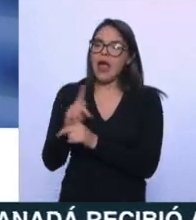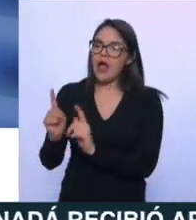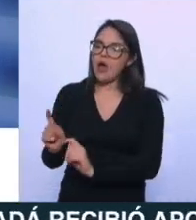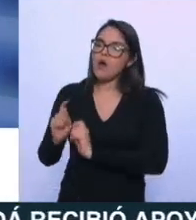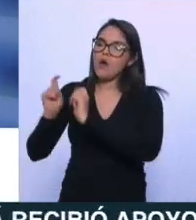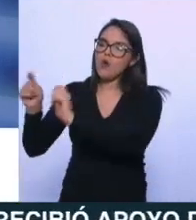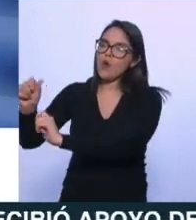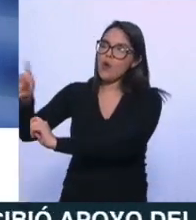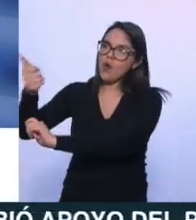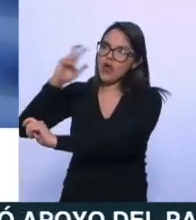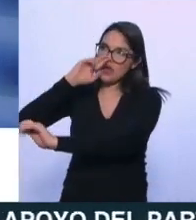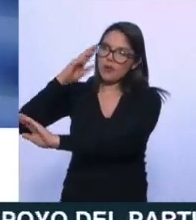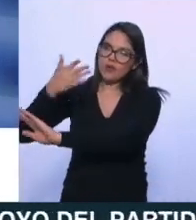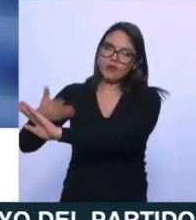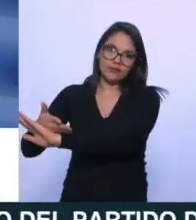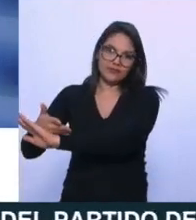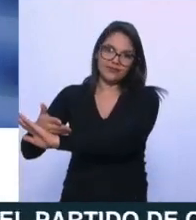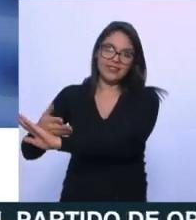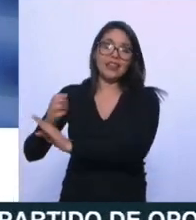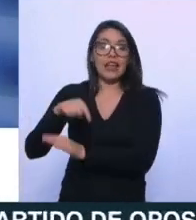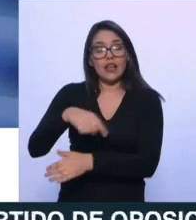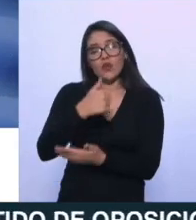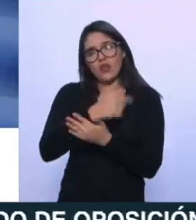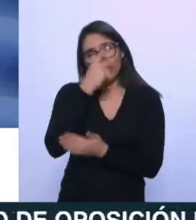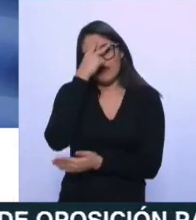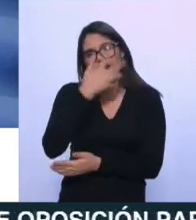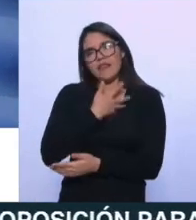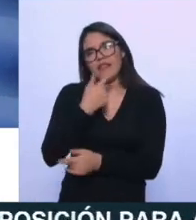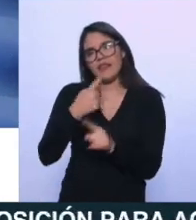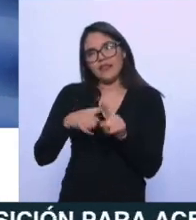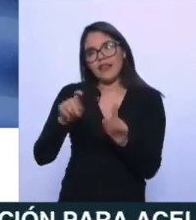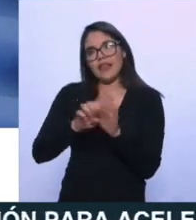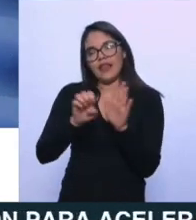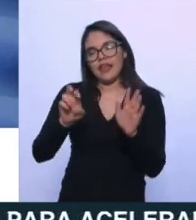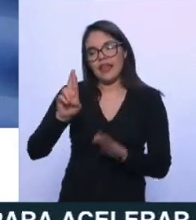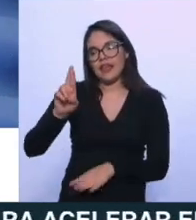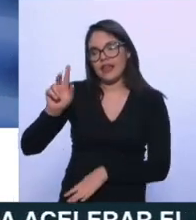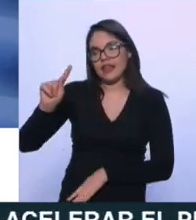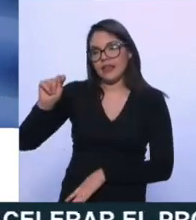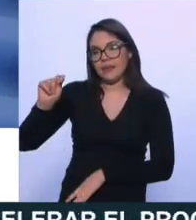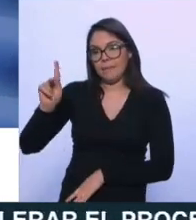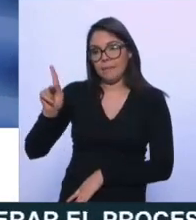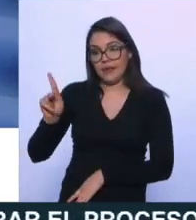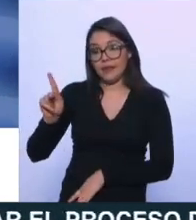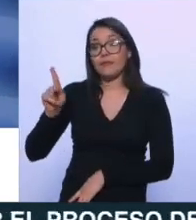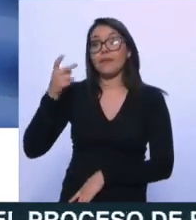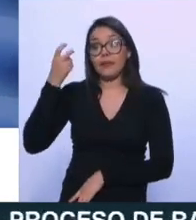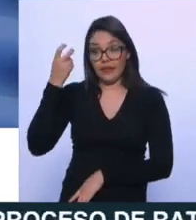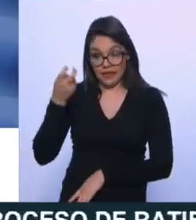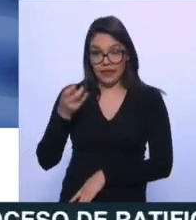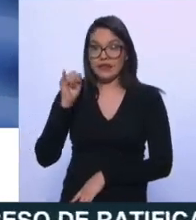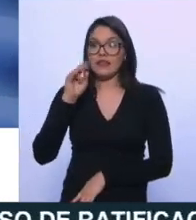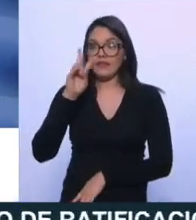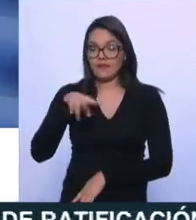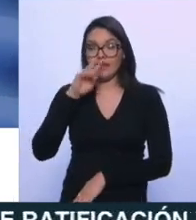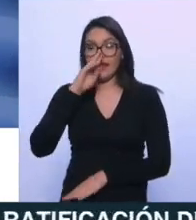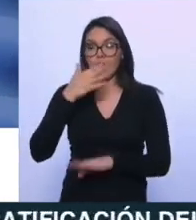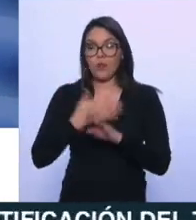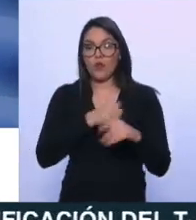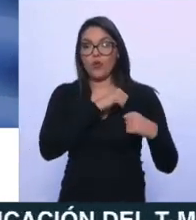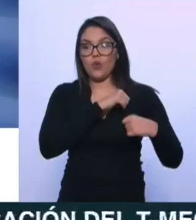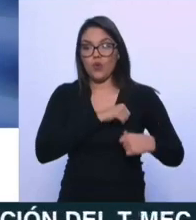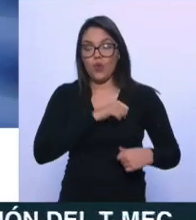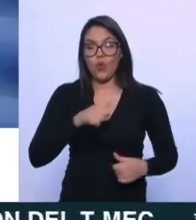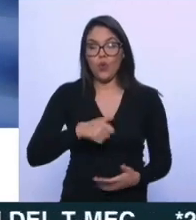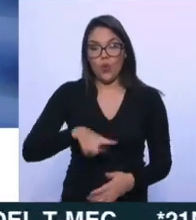Ciudad de México es un poco distinto porque hay estas unidades que se llaman RTP. Las RTP sí son del gobierno de la ciudad y han